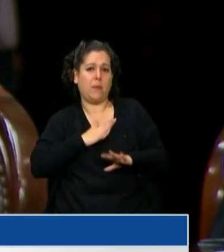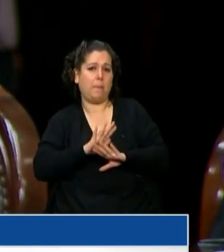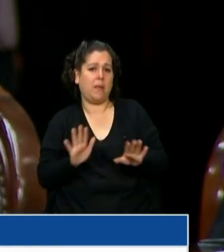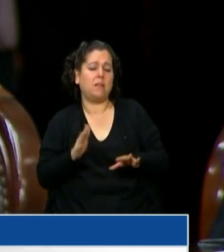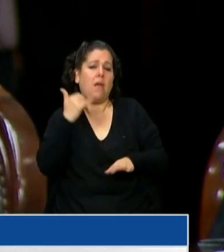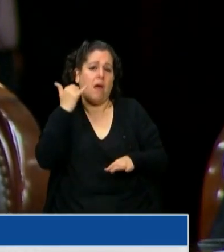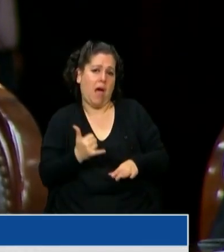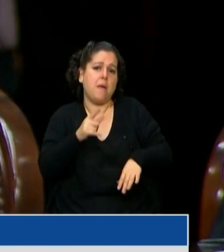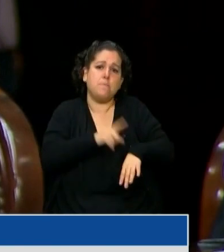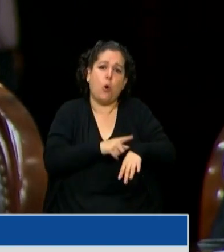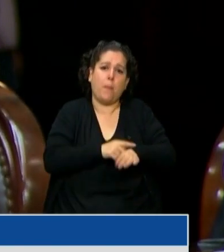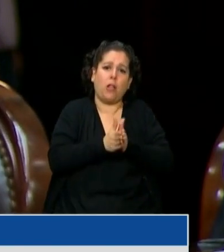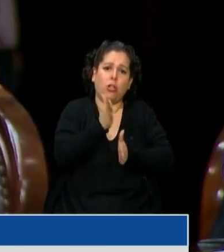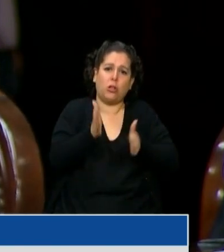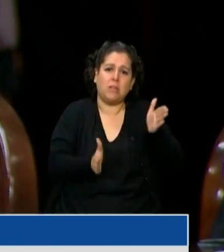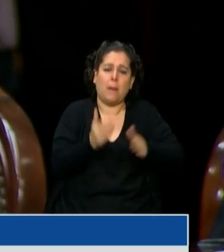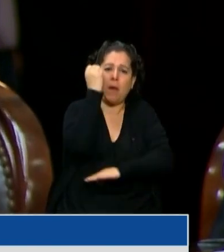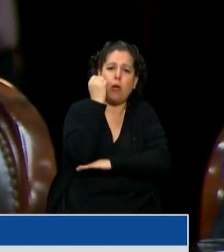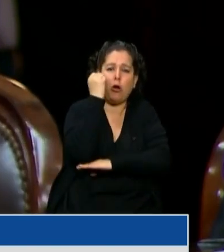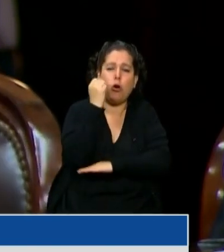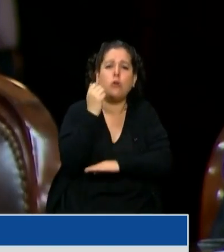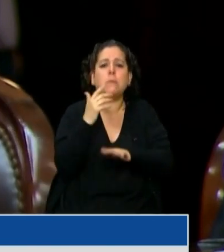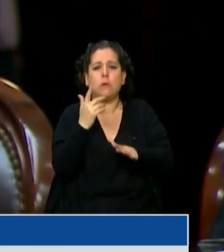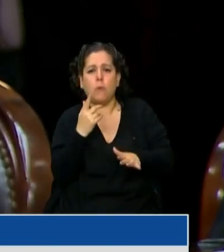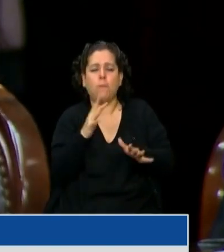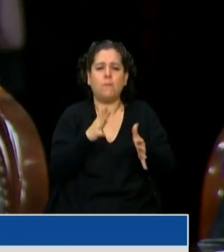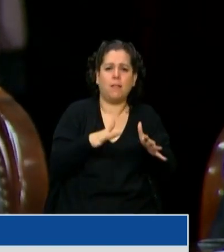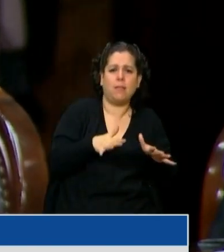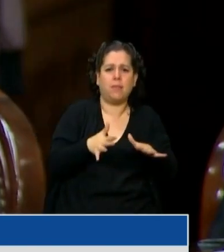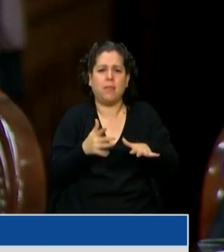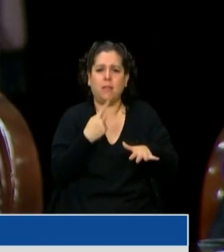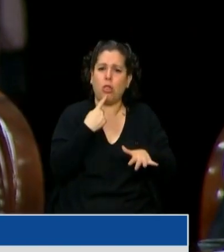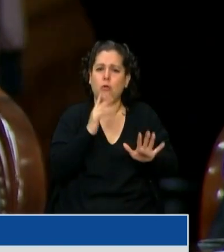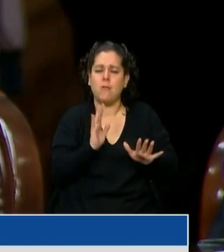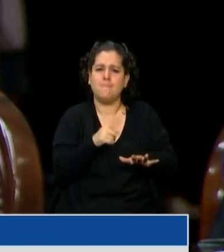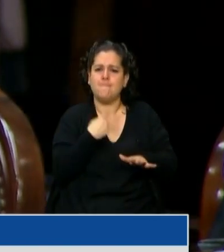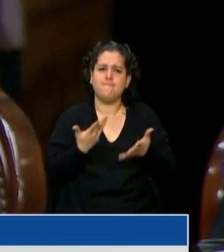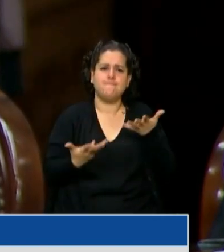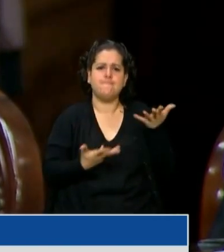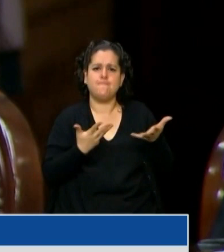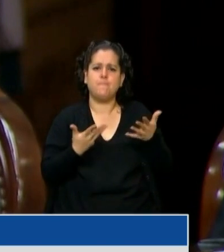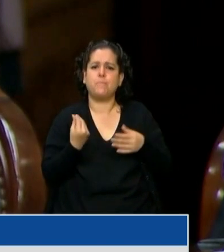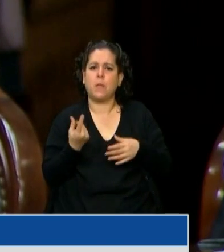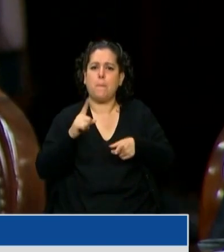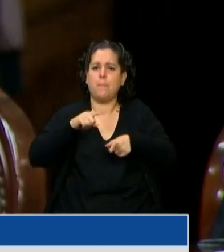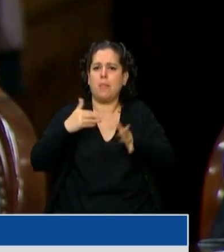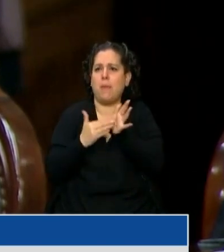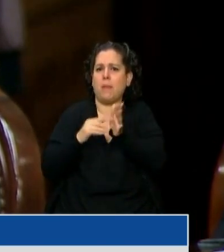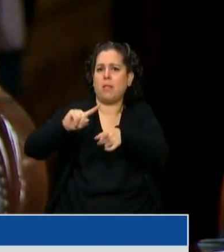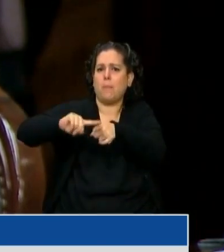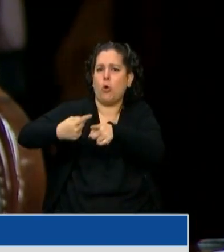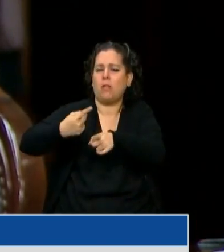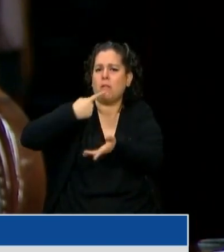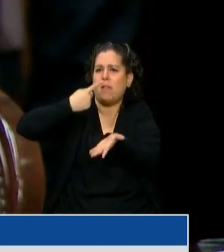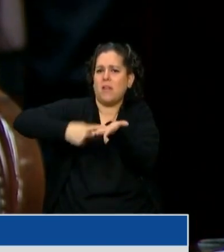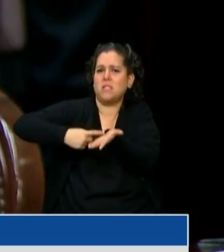tenemos ciclos económicos muy pendulares y quedamos presos de las políticas